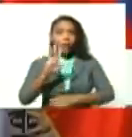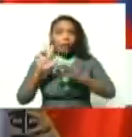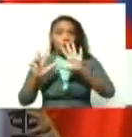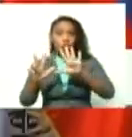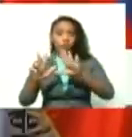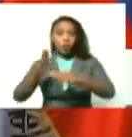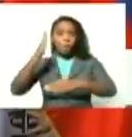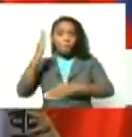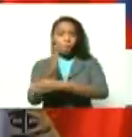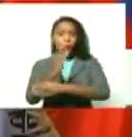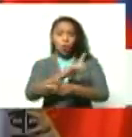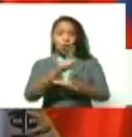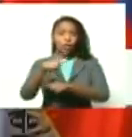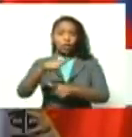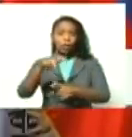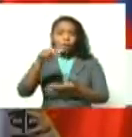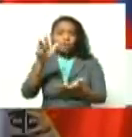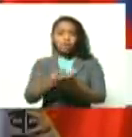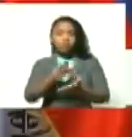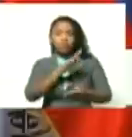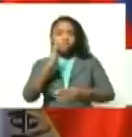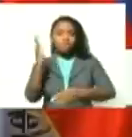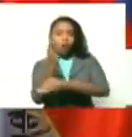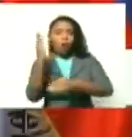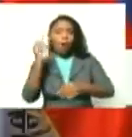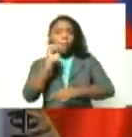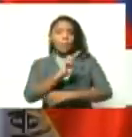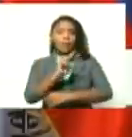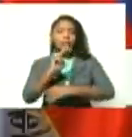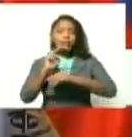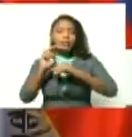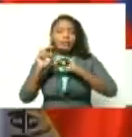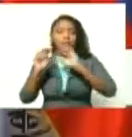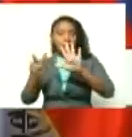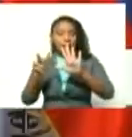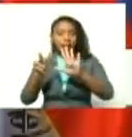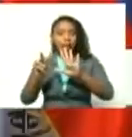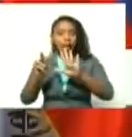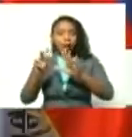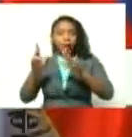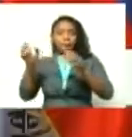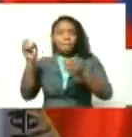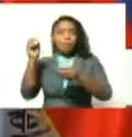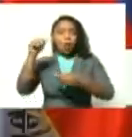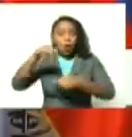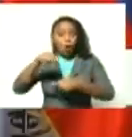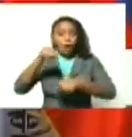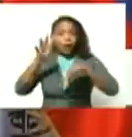sido imputados, 27 han sido condenados, 14 se encuentran hoy privados de libertad por la